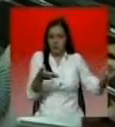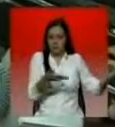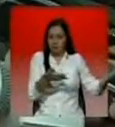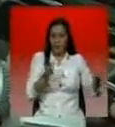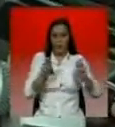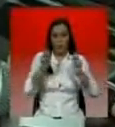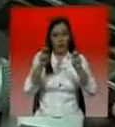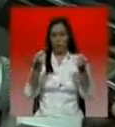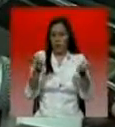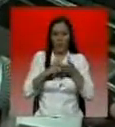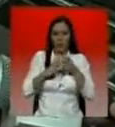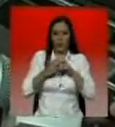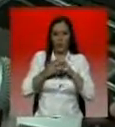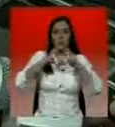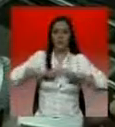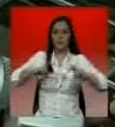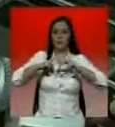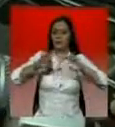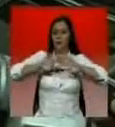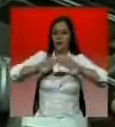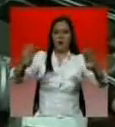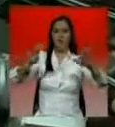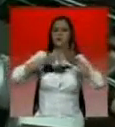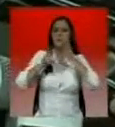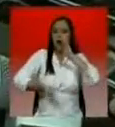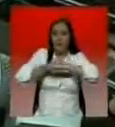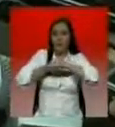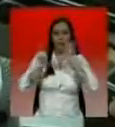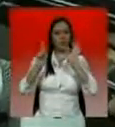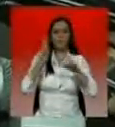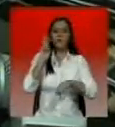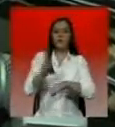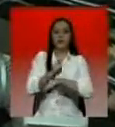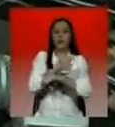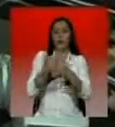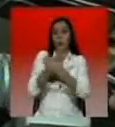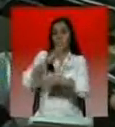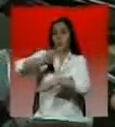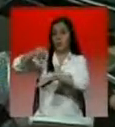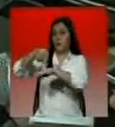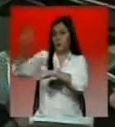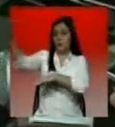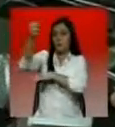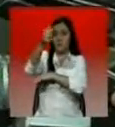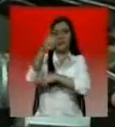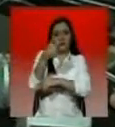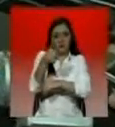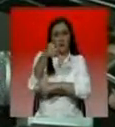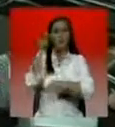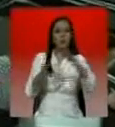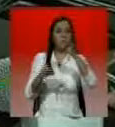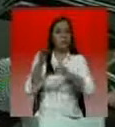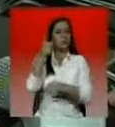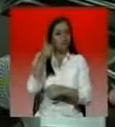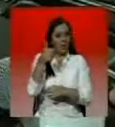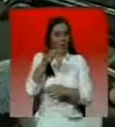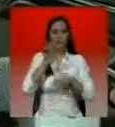de hacerlo, porque hay investigaciones abiertas. Insisto, hay una nueva fiscal incluso asignada al caso, una buena profesional. Hay, jurídicamente el tema